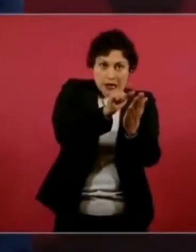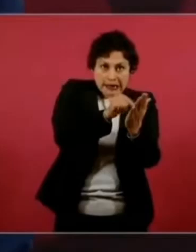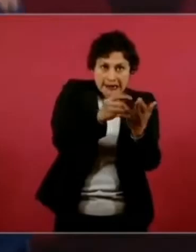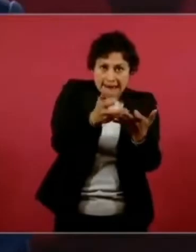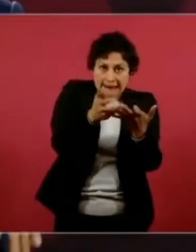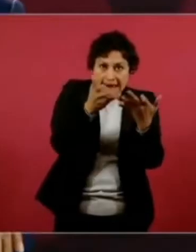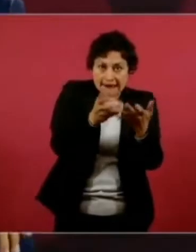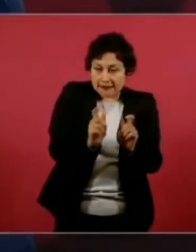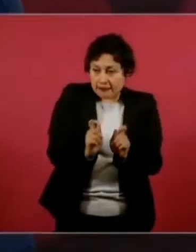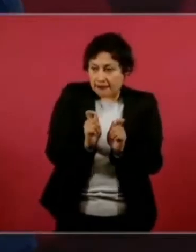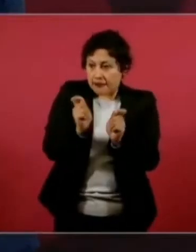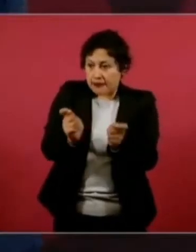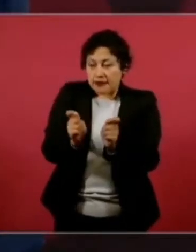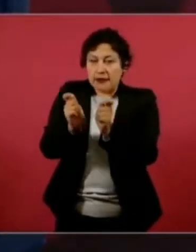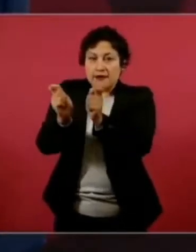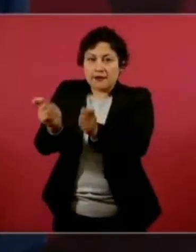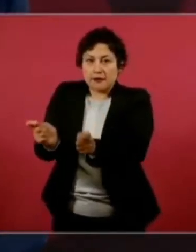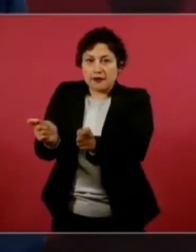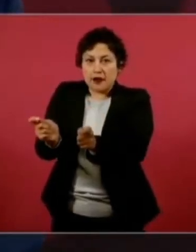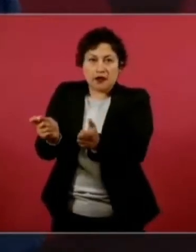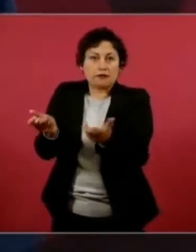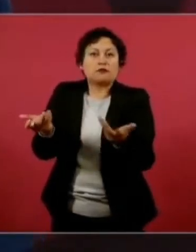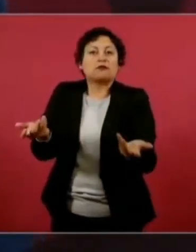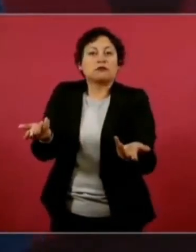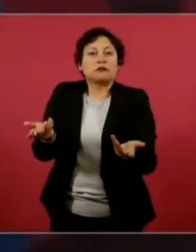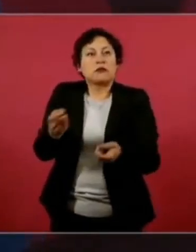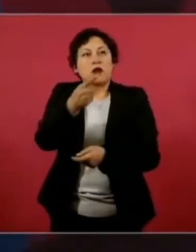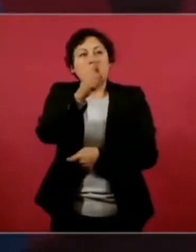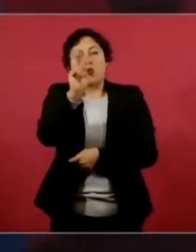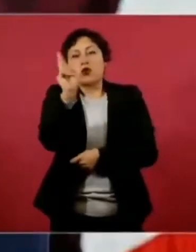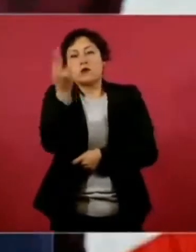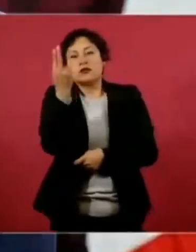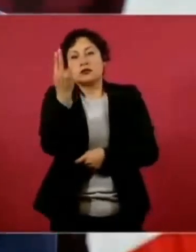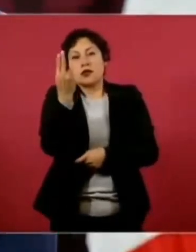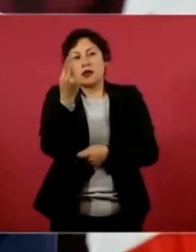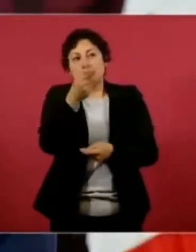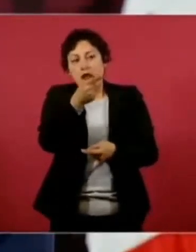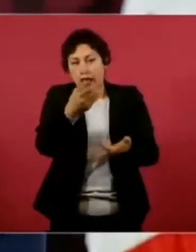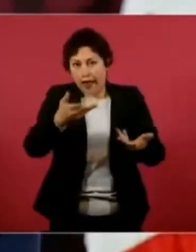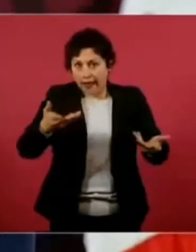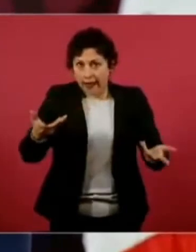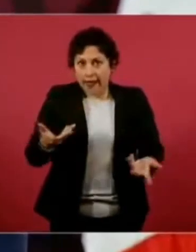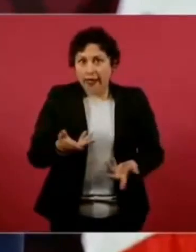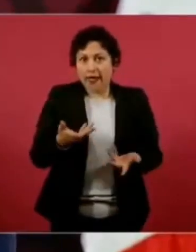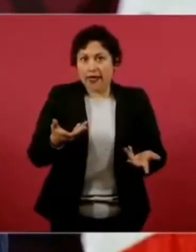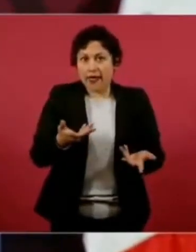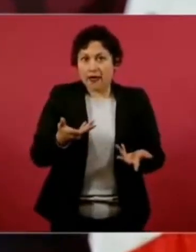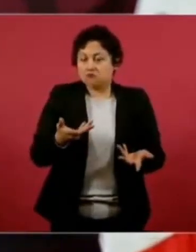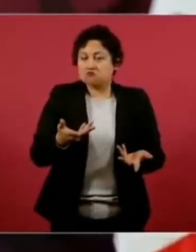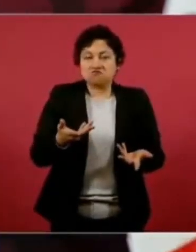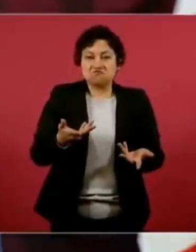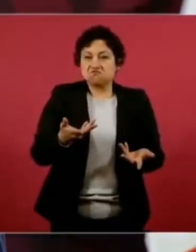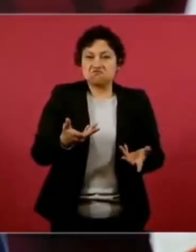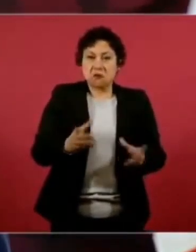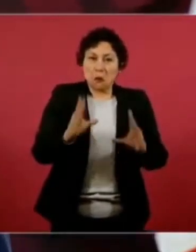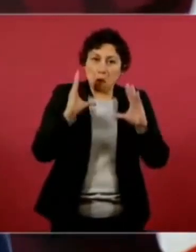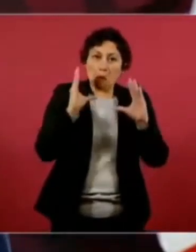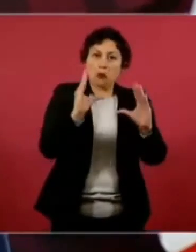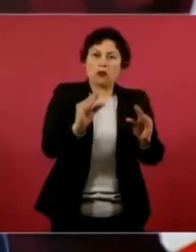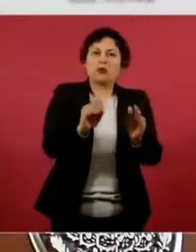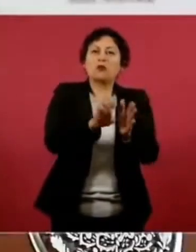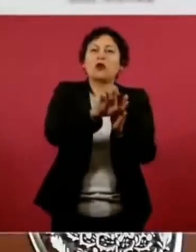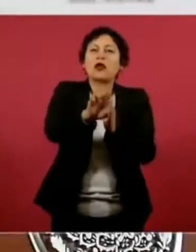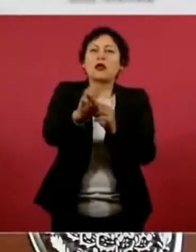se dejó en la academia y en la universidad de impartir derecho agrario.